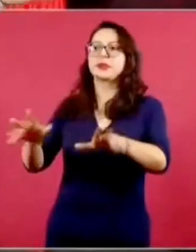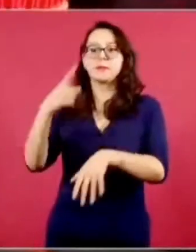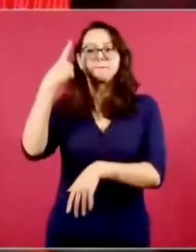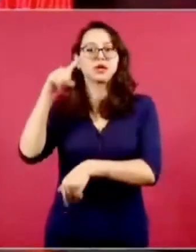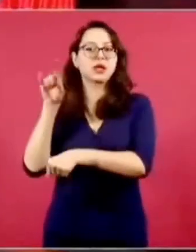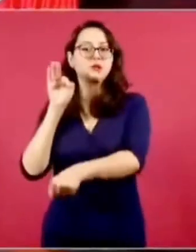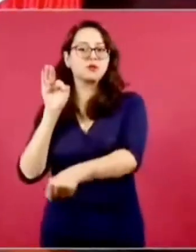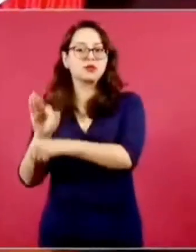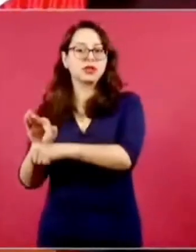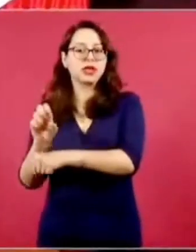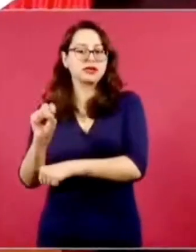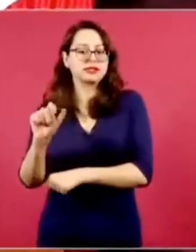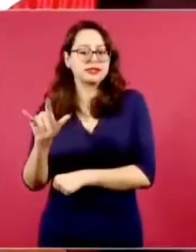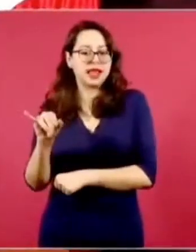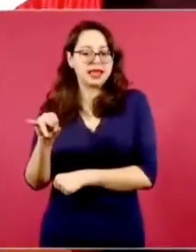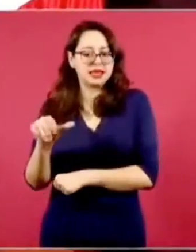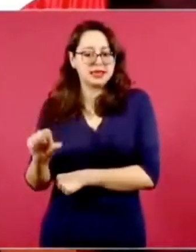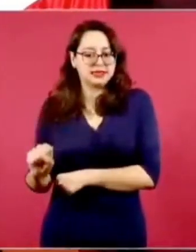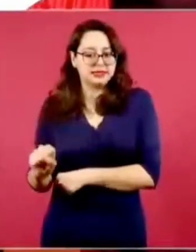señor